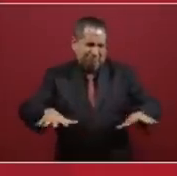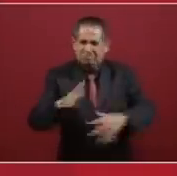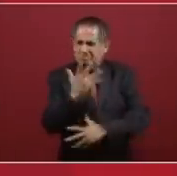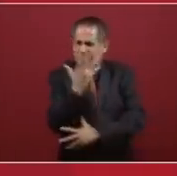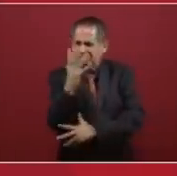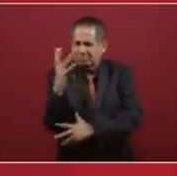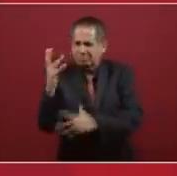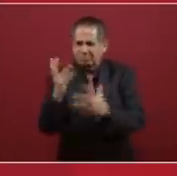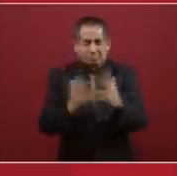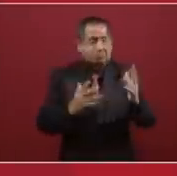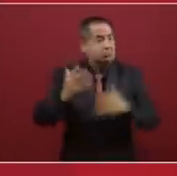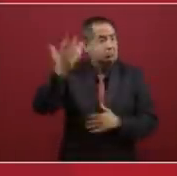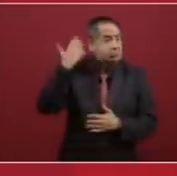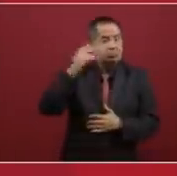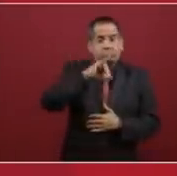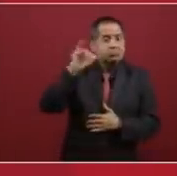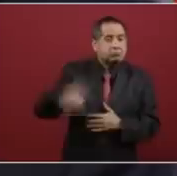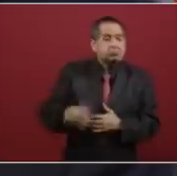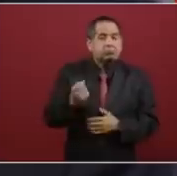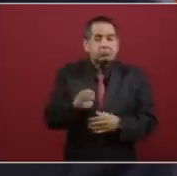se había aplicado un programa así.